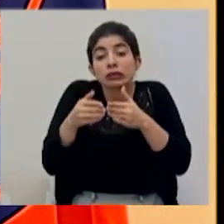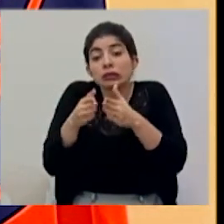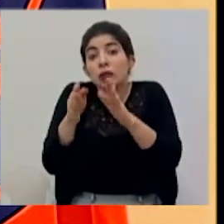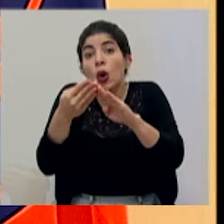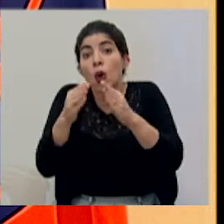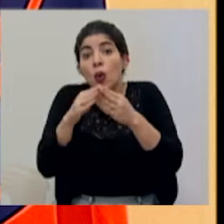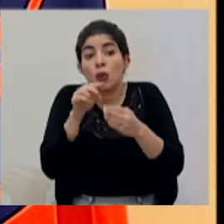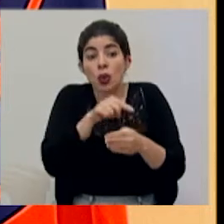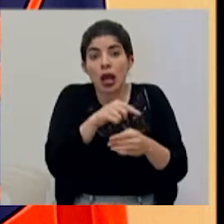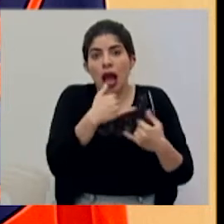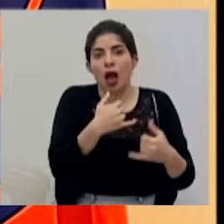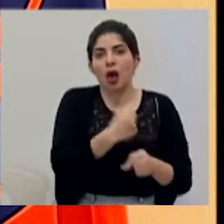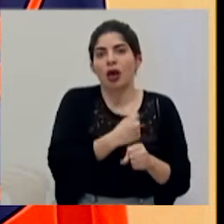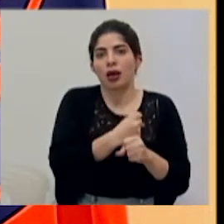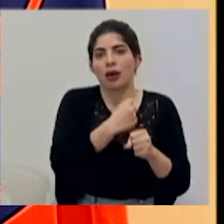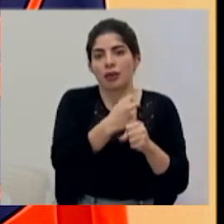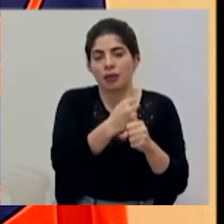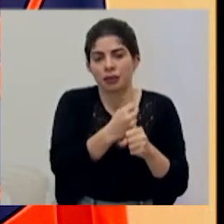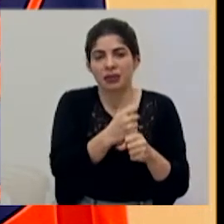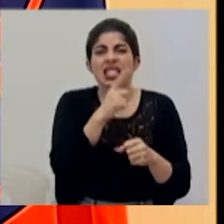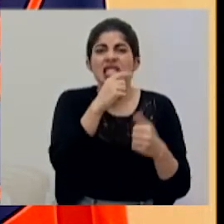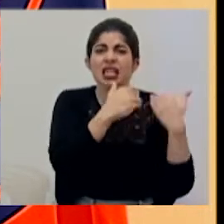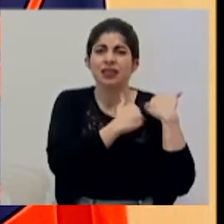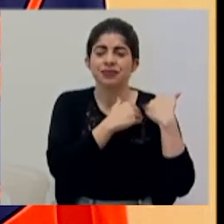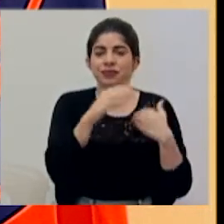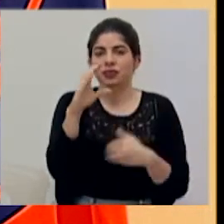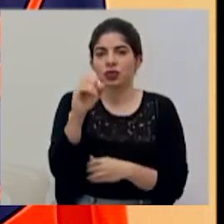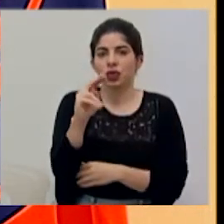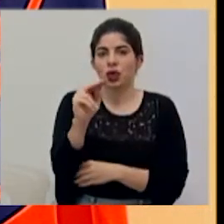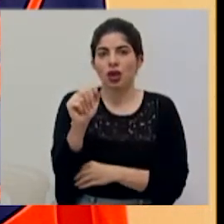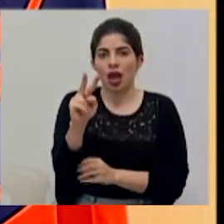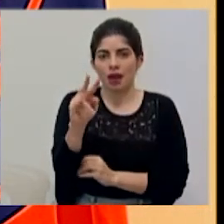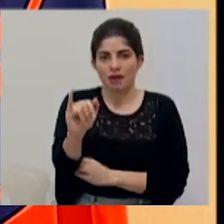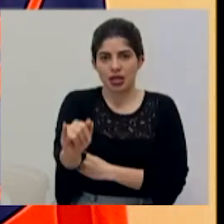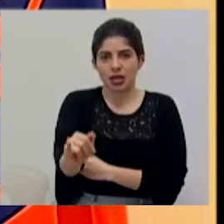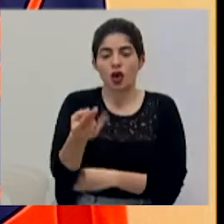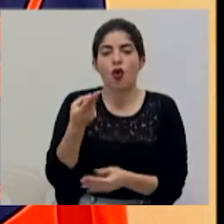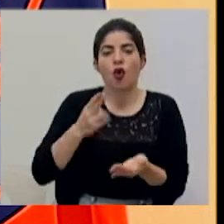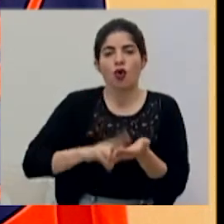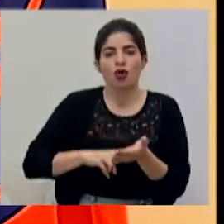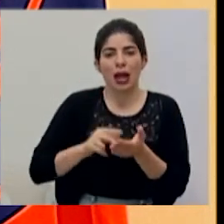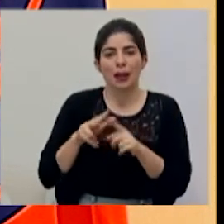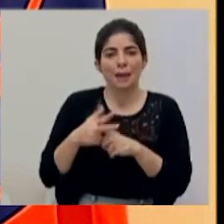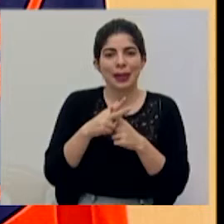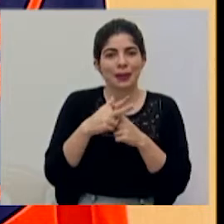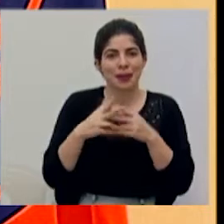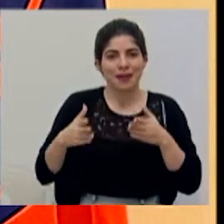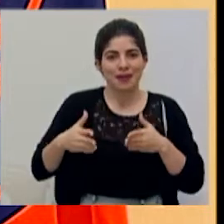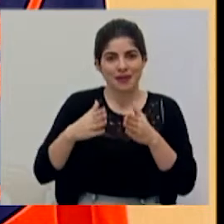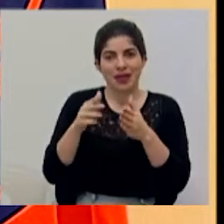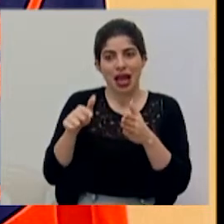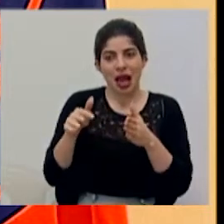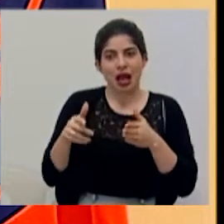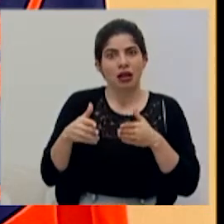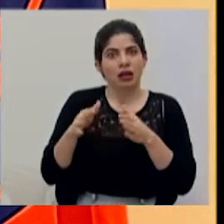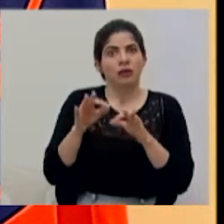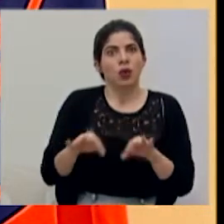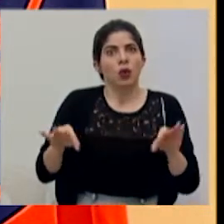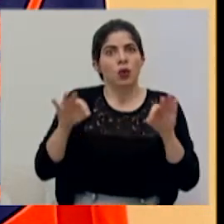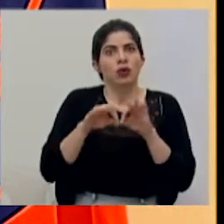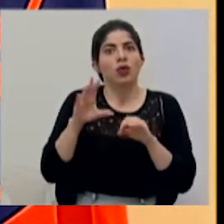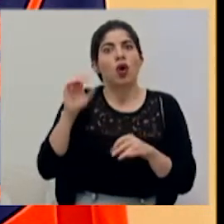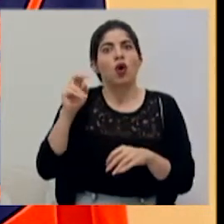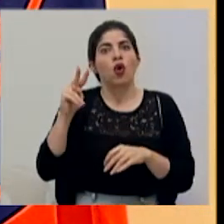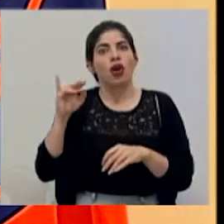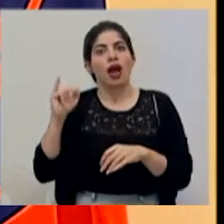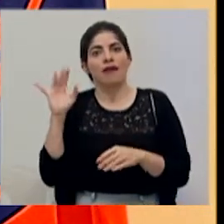comunidades, están siendo ejecutadas por CONAVI mediante los contratos de mantenimiento vial, obras importantes donde CONAVI